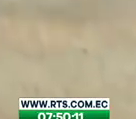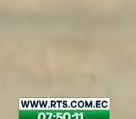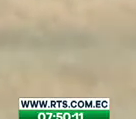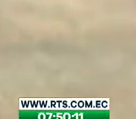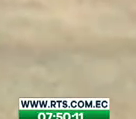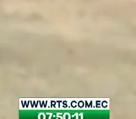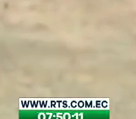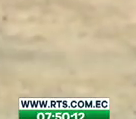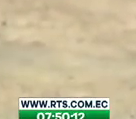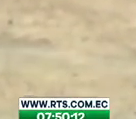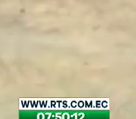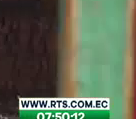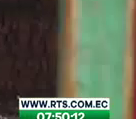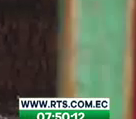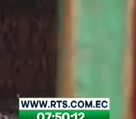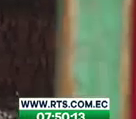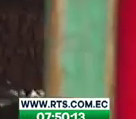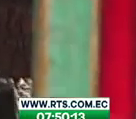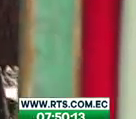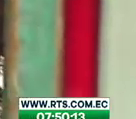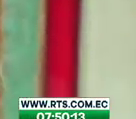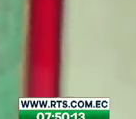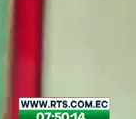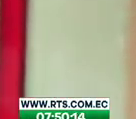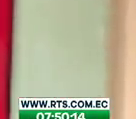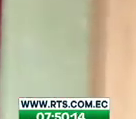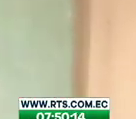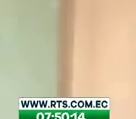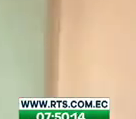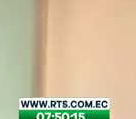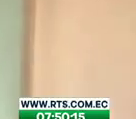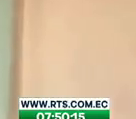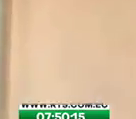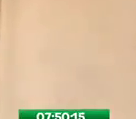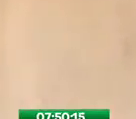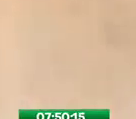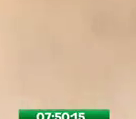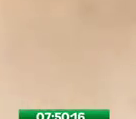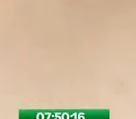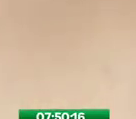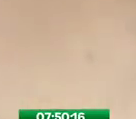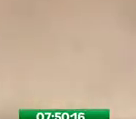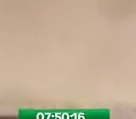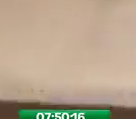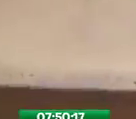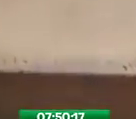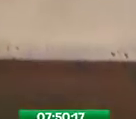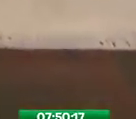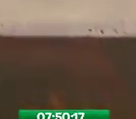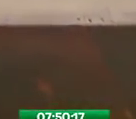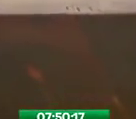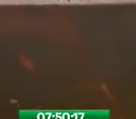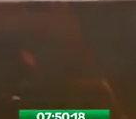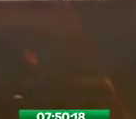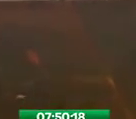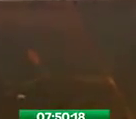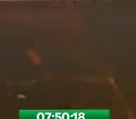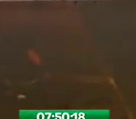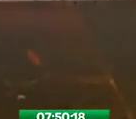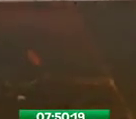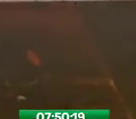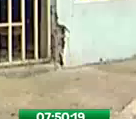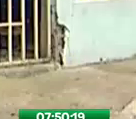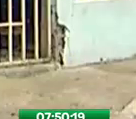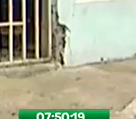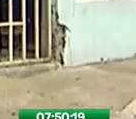calles del Guasmo Sur describen el escenario previo a las llamas, o al menos. Ellos ya salían a hacer hasta deporte acá afuera, no se iban, todo estaba